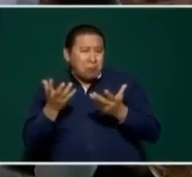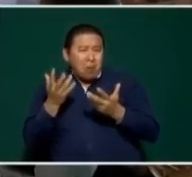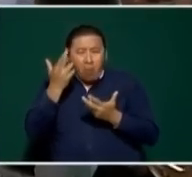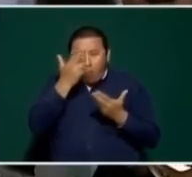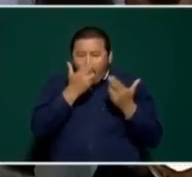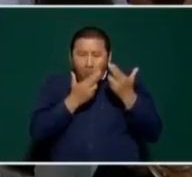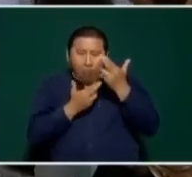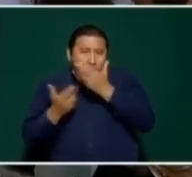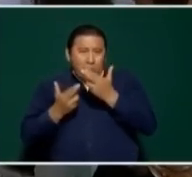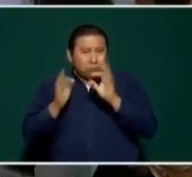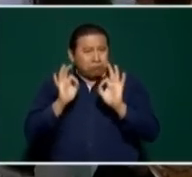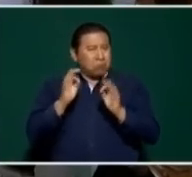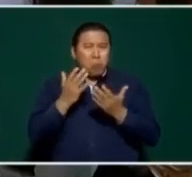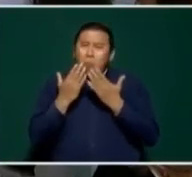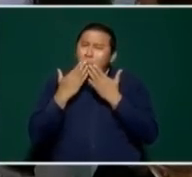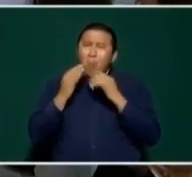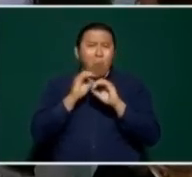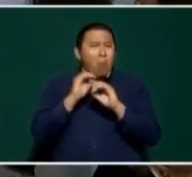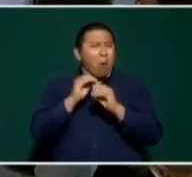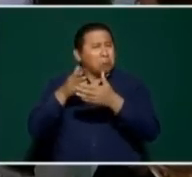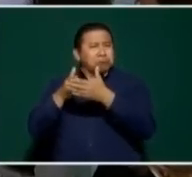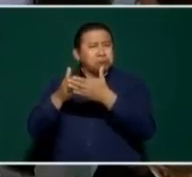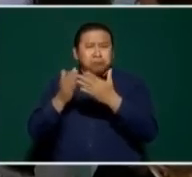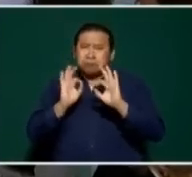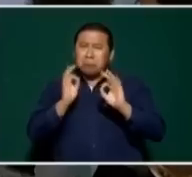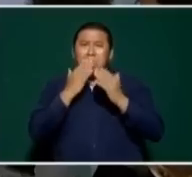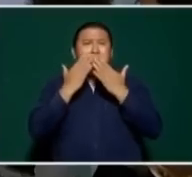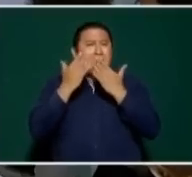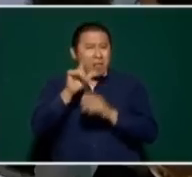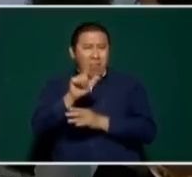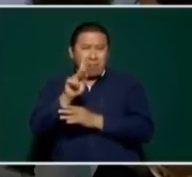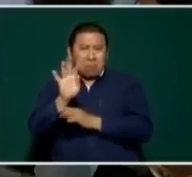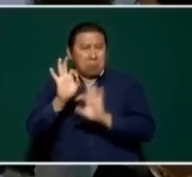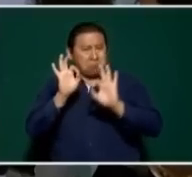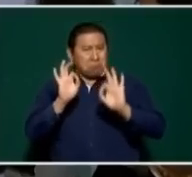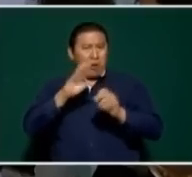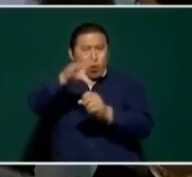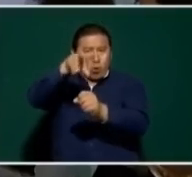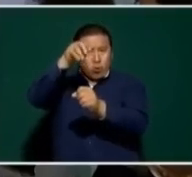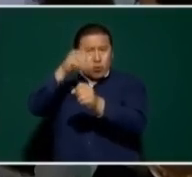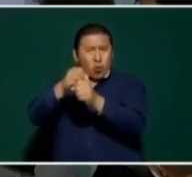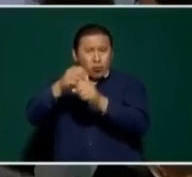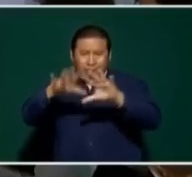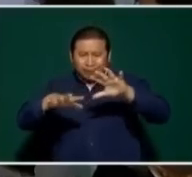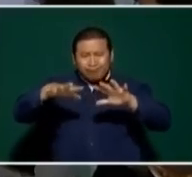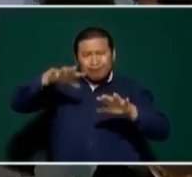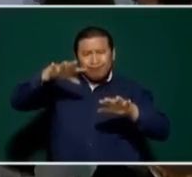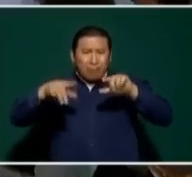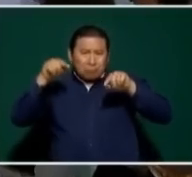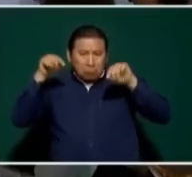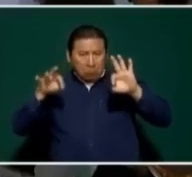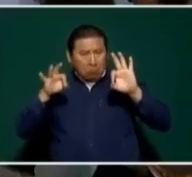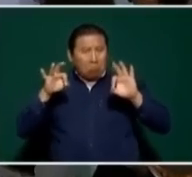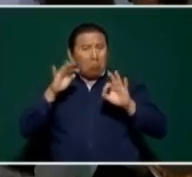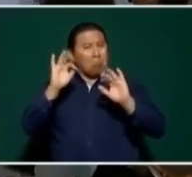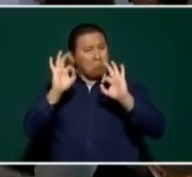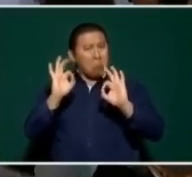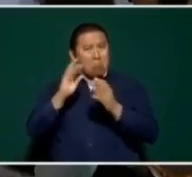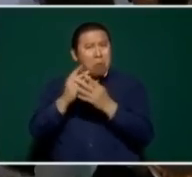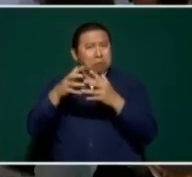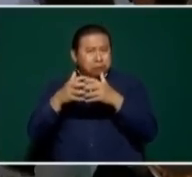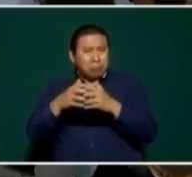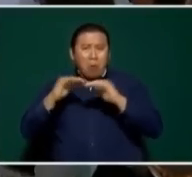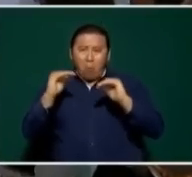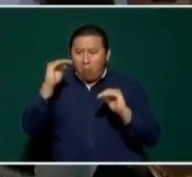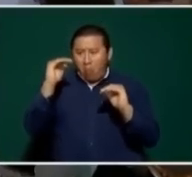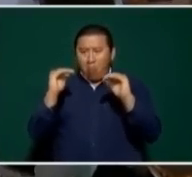la verificación, o sea, no tenemos ninguna oposición en gas LP, todas las básculas se encontraron que estaban